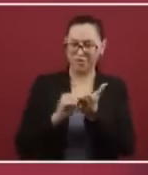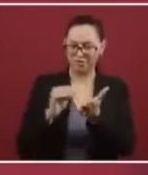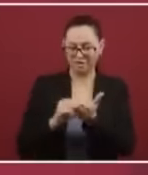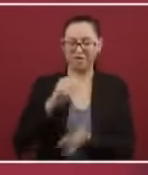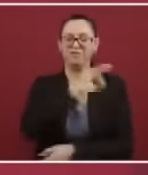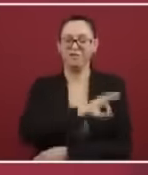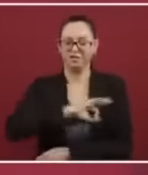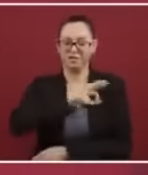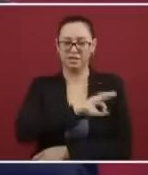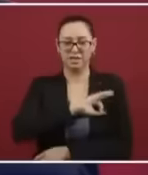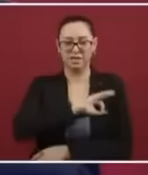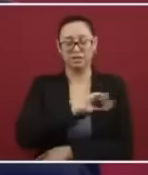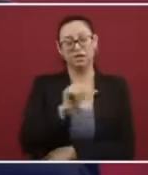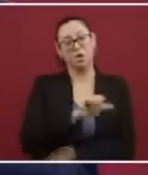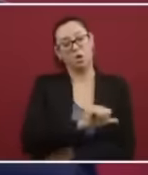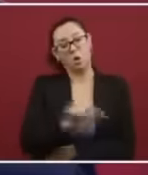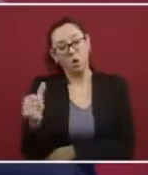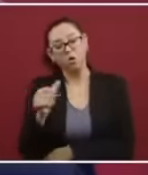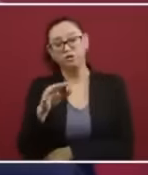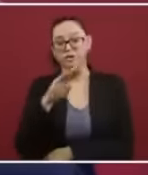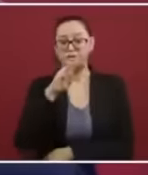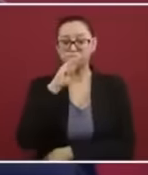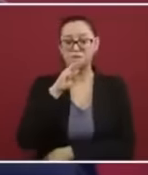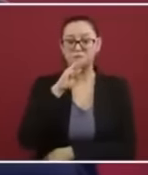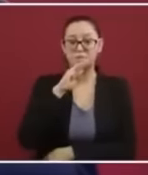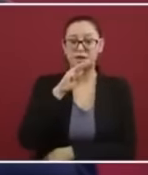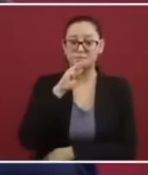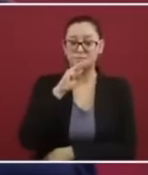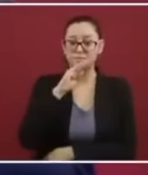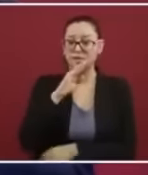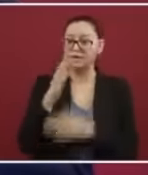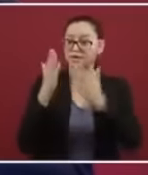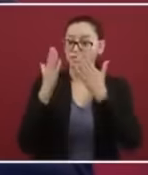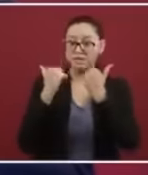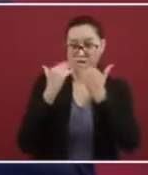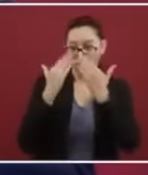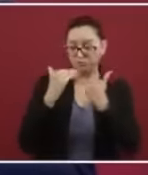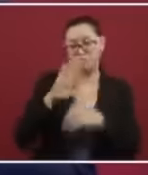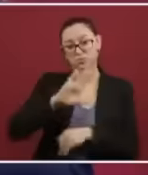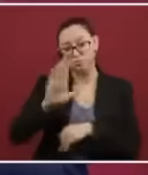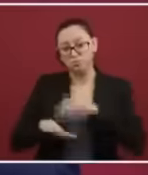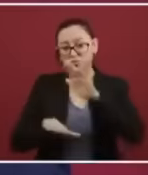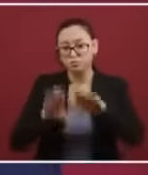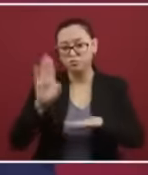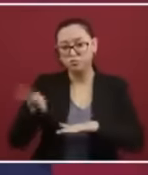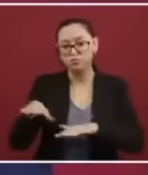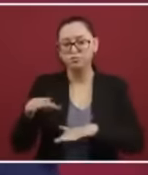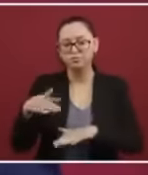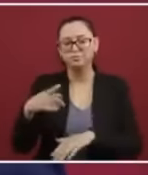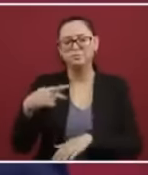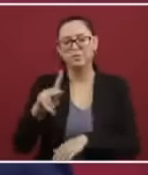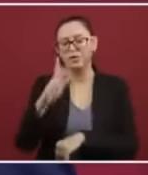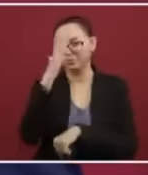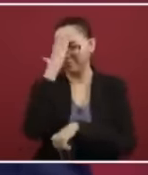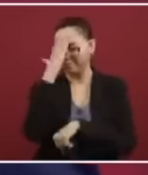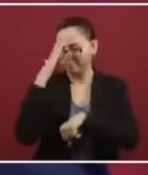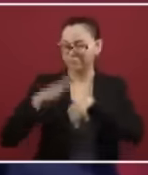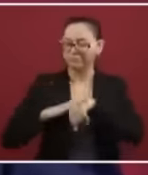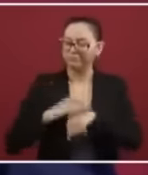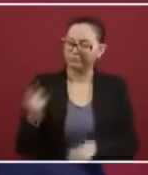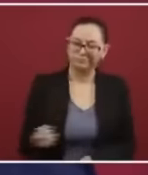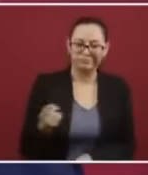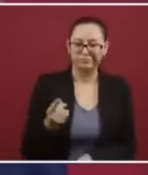eternamente a las que ya no están con nosotros, a las finadas,